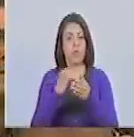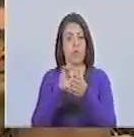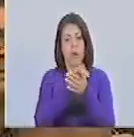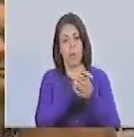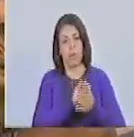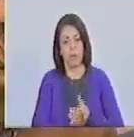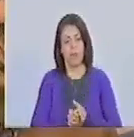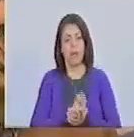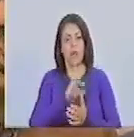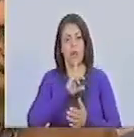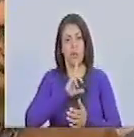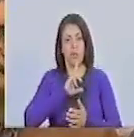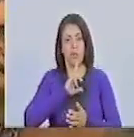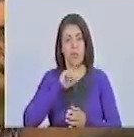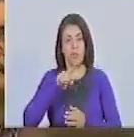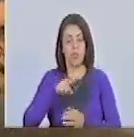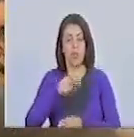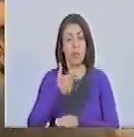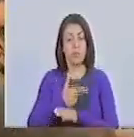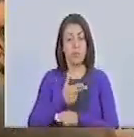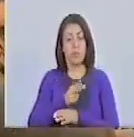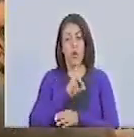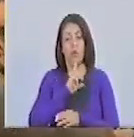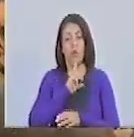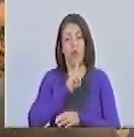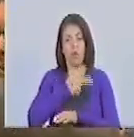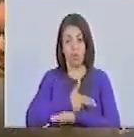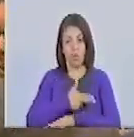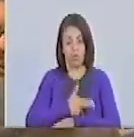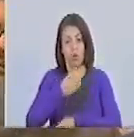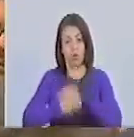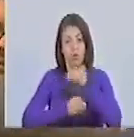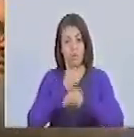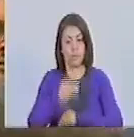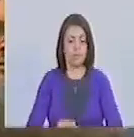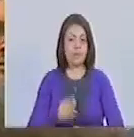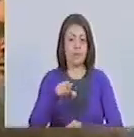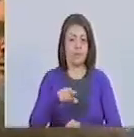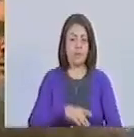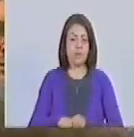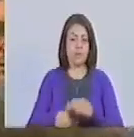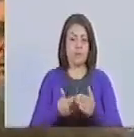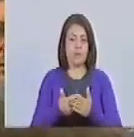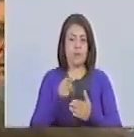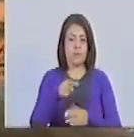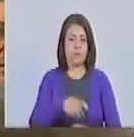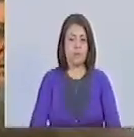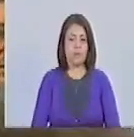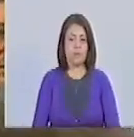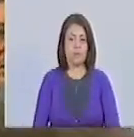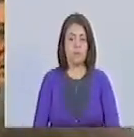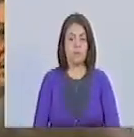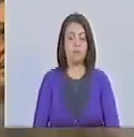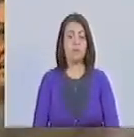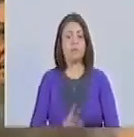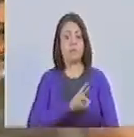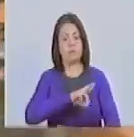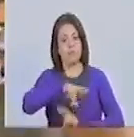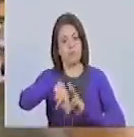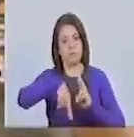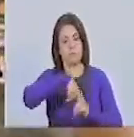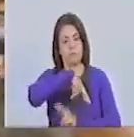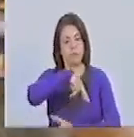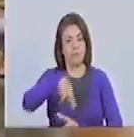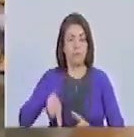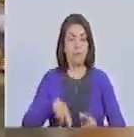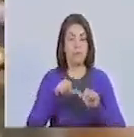Amistad con Honduras. Este Grupo de Amistad está dirigido por dos valiosas mujeres revolucionaria de